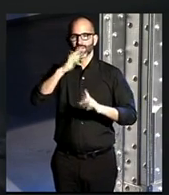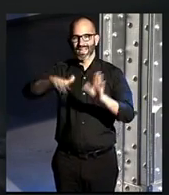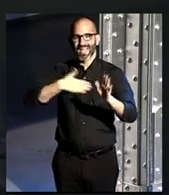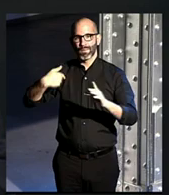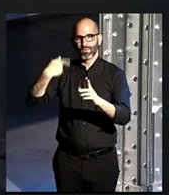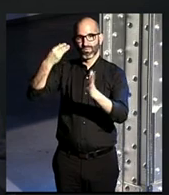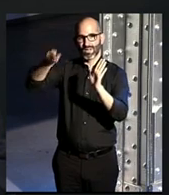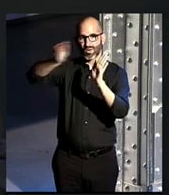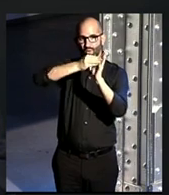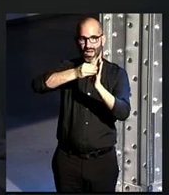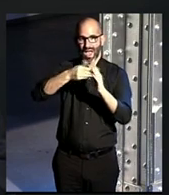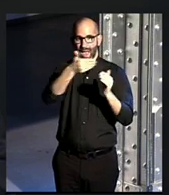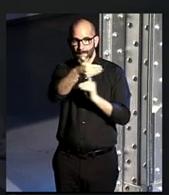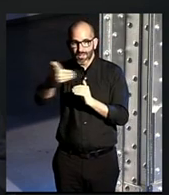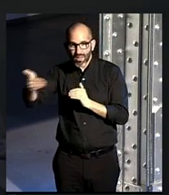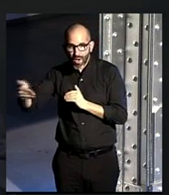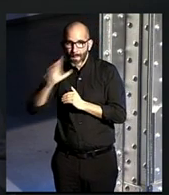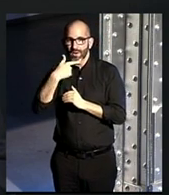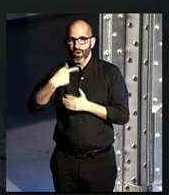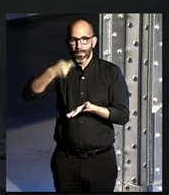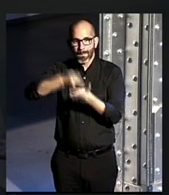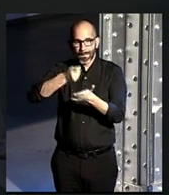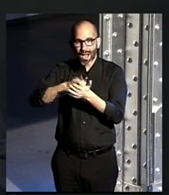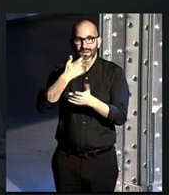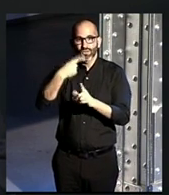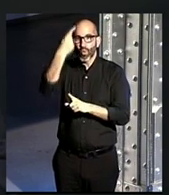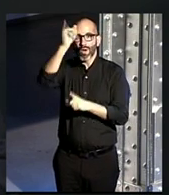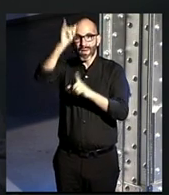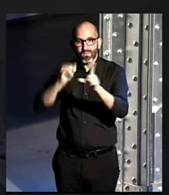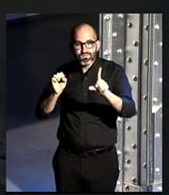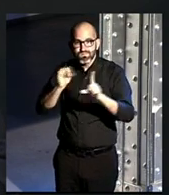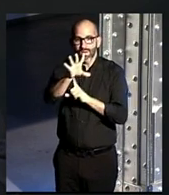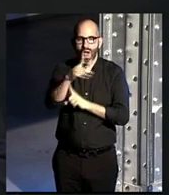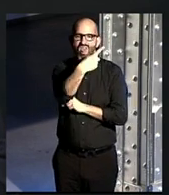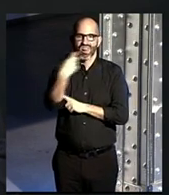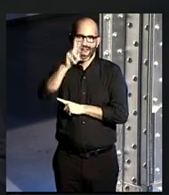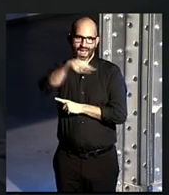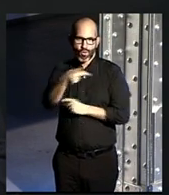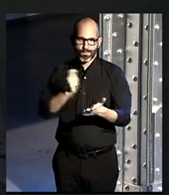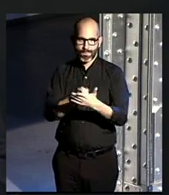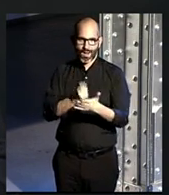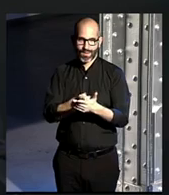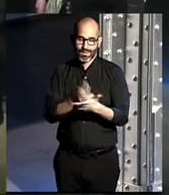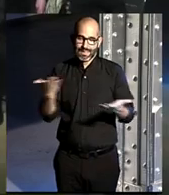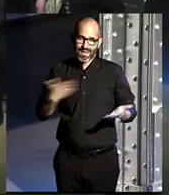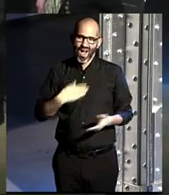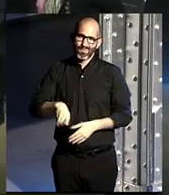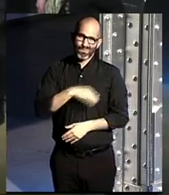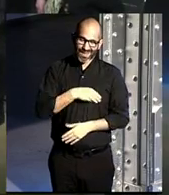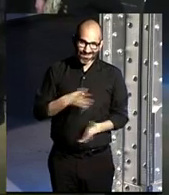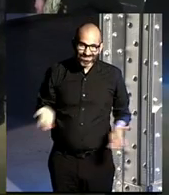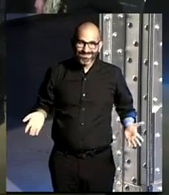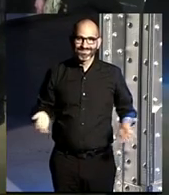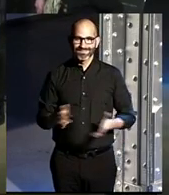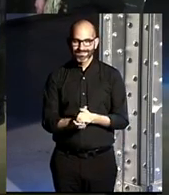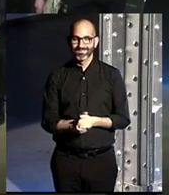cobraban 100 euros por cada vez que se proyectara. Por eso. Entonces, es una lástima, ¿no? Porque una pena. sí.